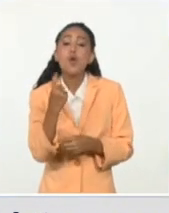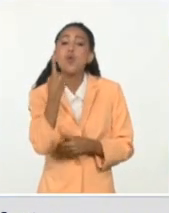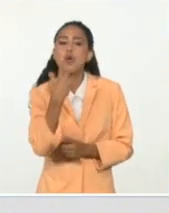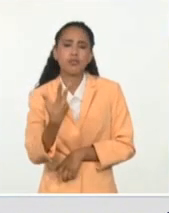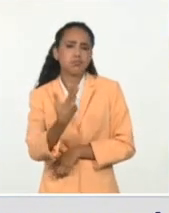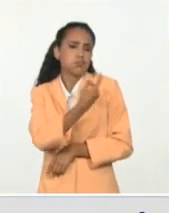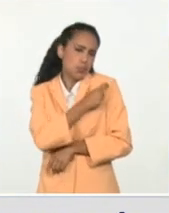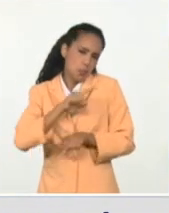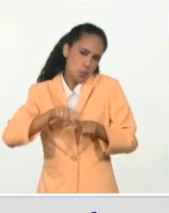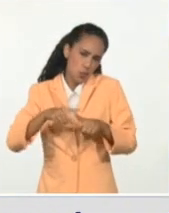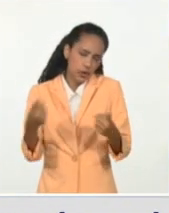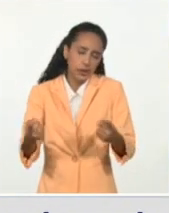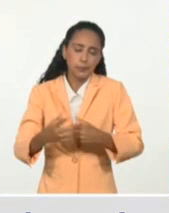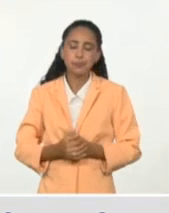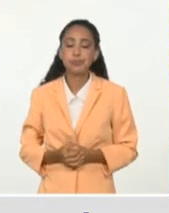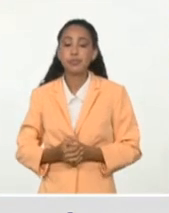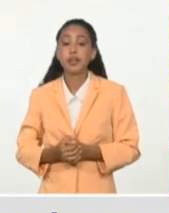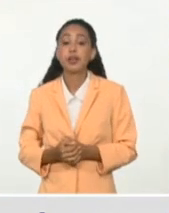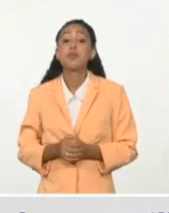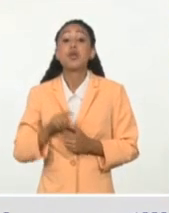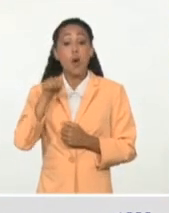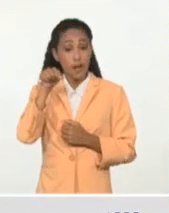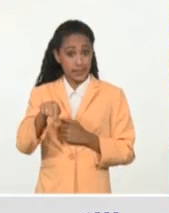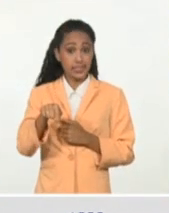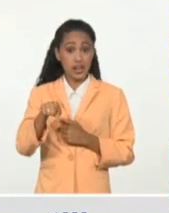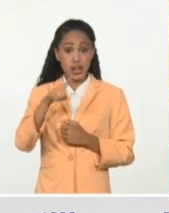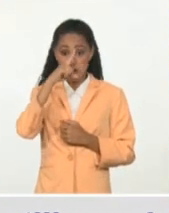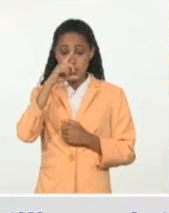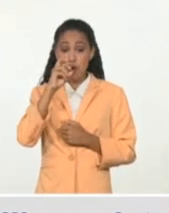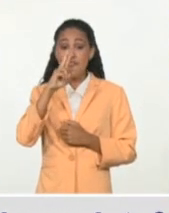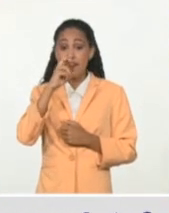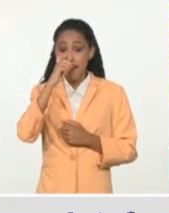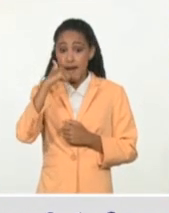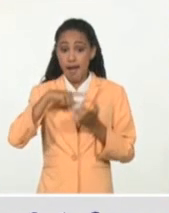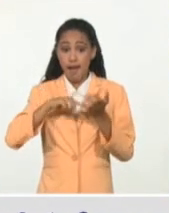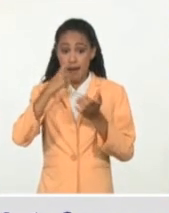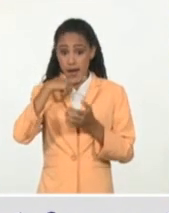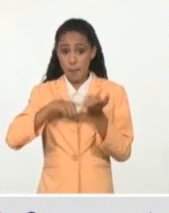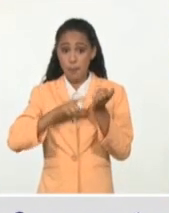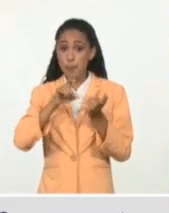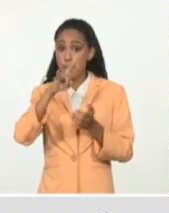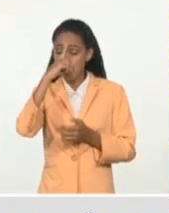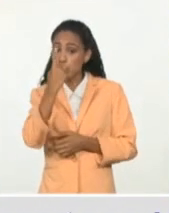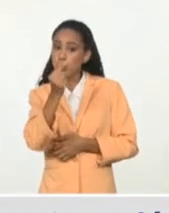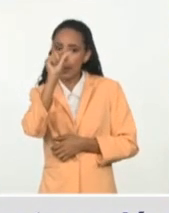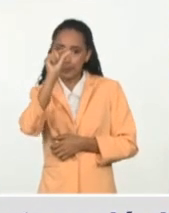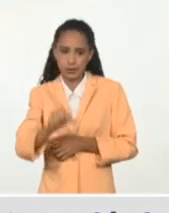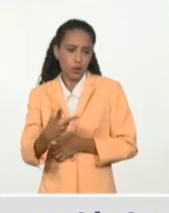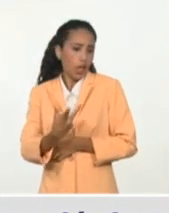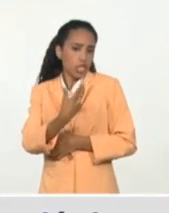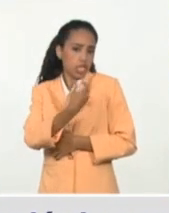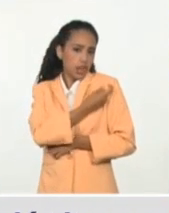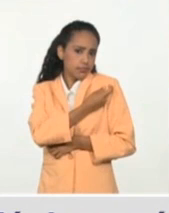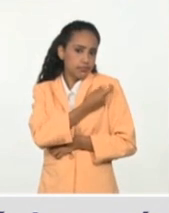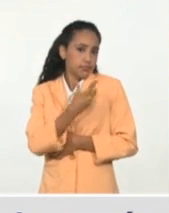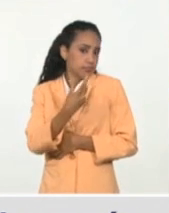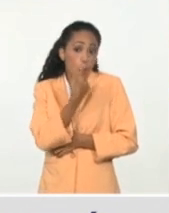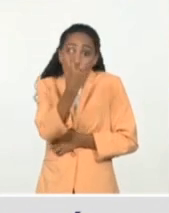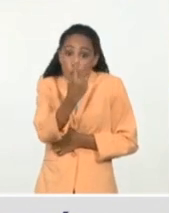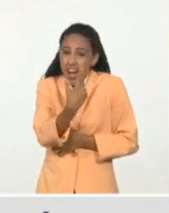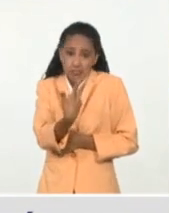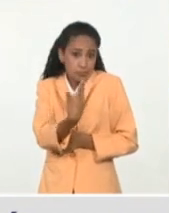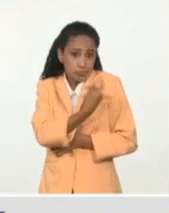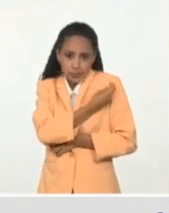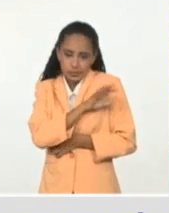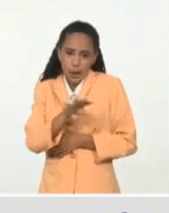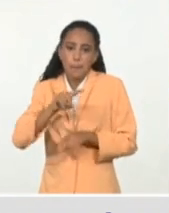Soberana Plus se administra en una sola dosis porque está pensada para personas ya vacunadas. Desafortunadamente vacunadas, muchas de